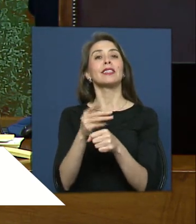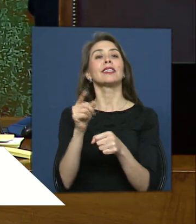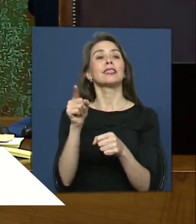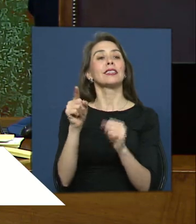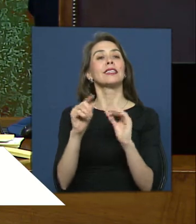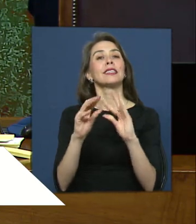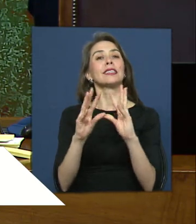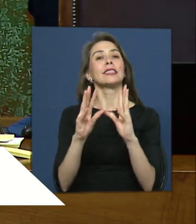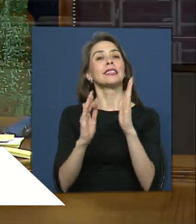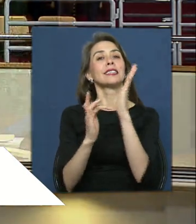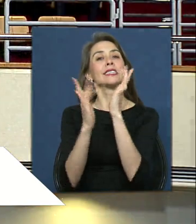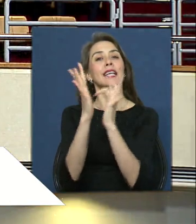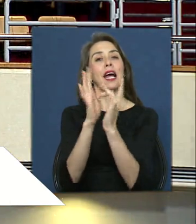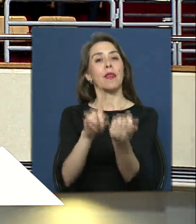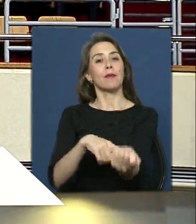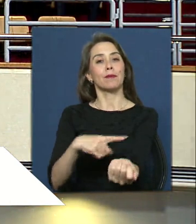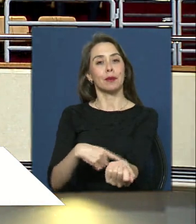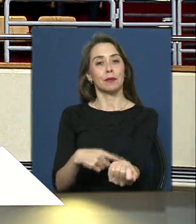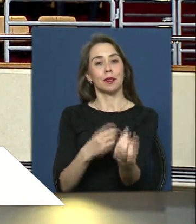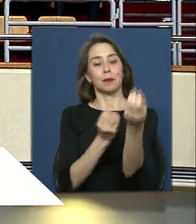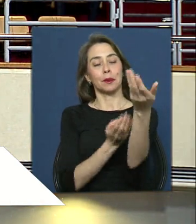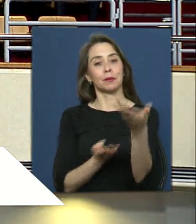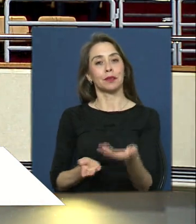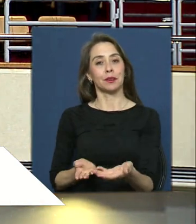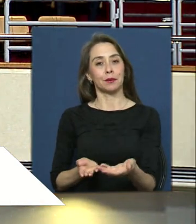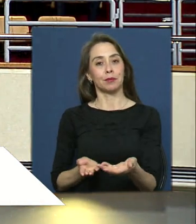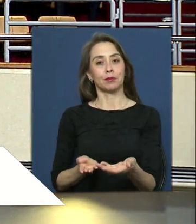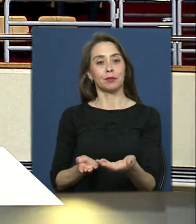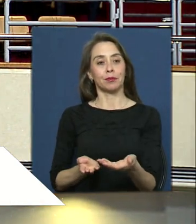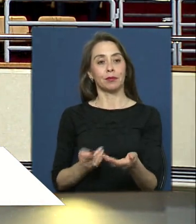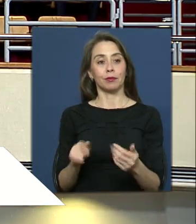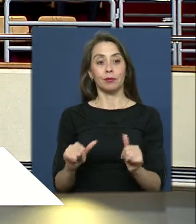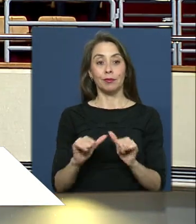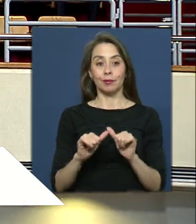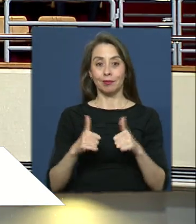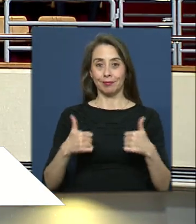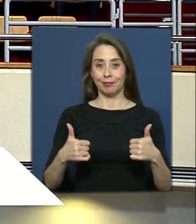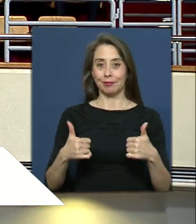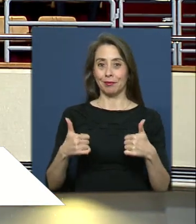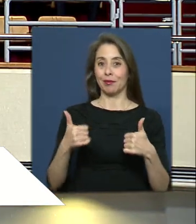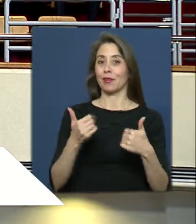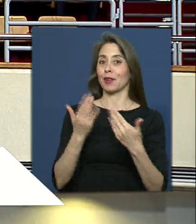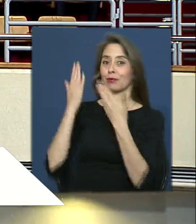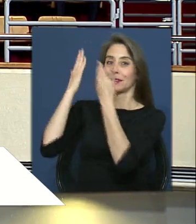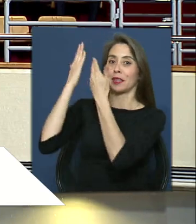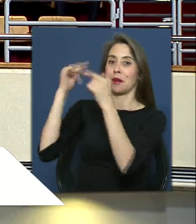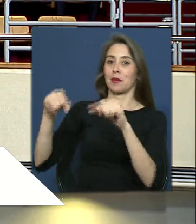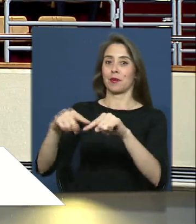Así que son muy bienvenidos a esta mesa y a esta sala.